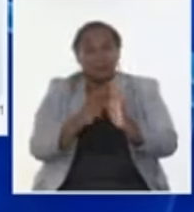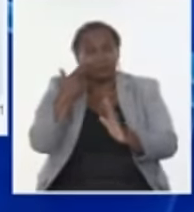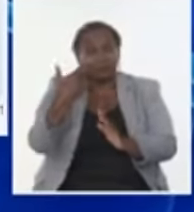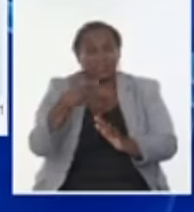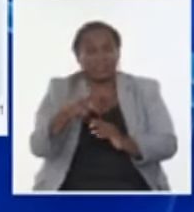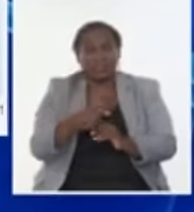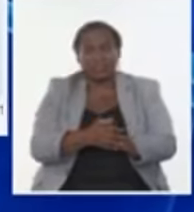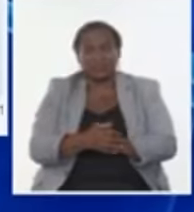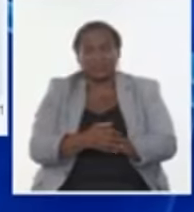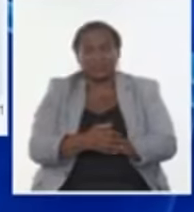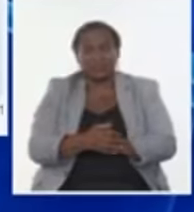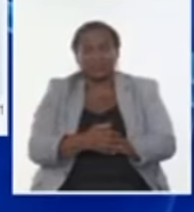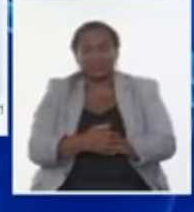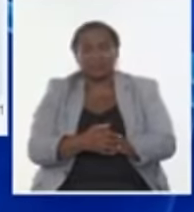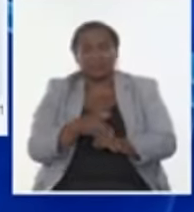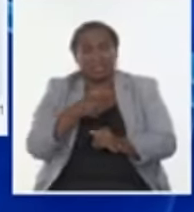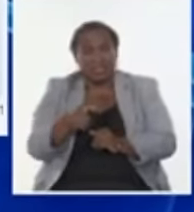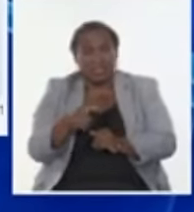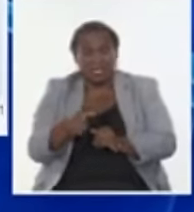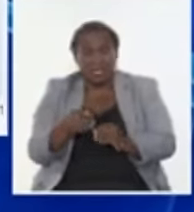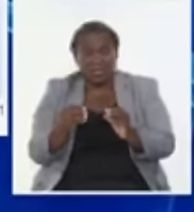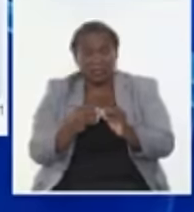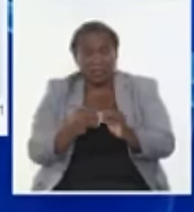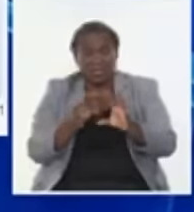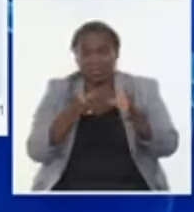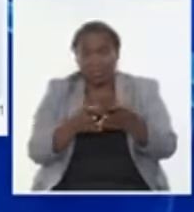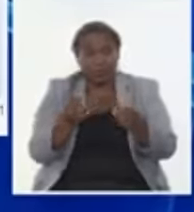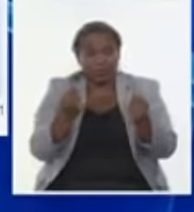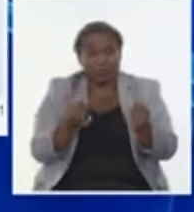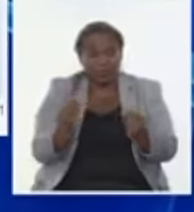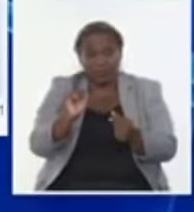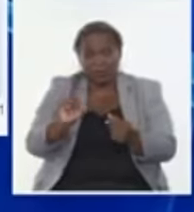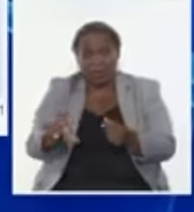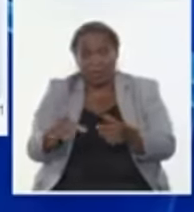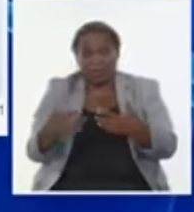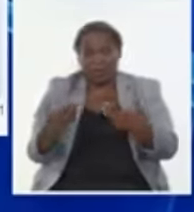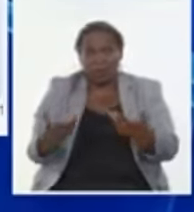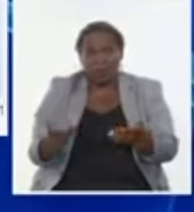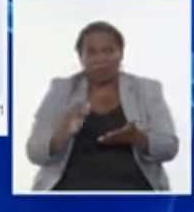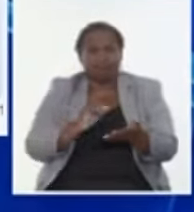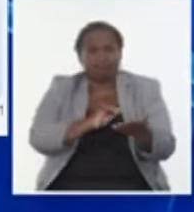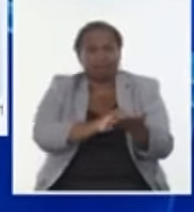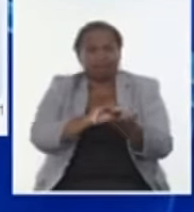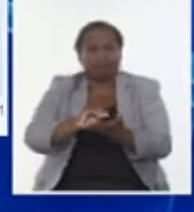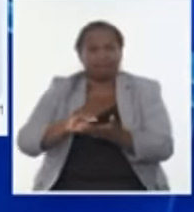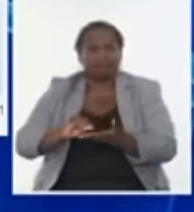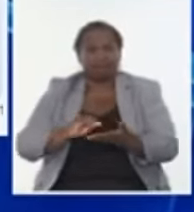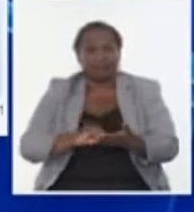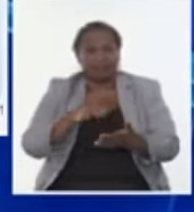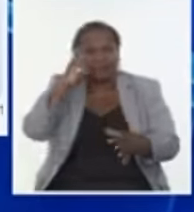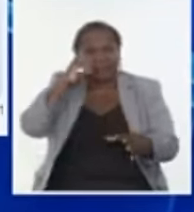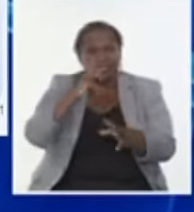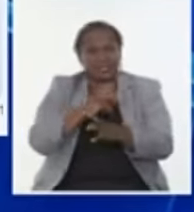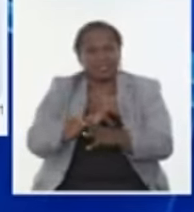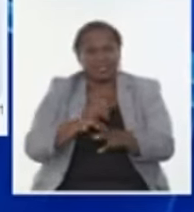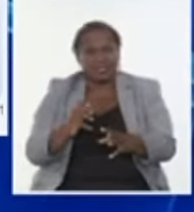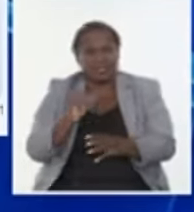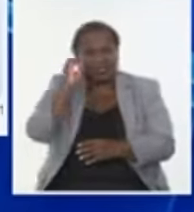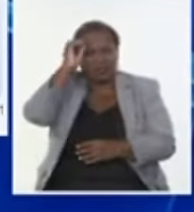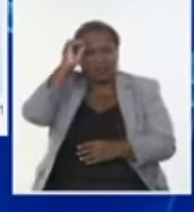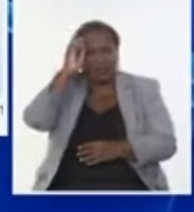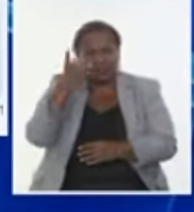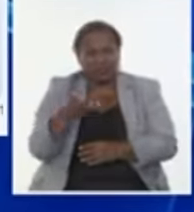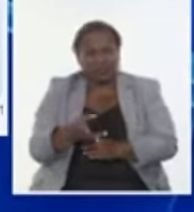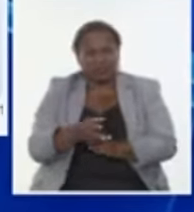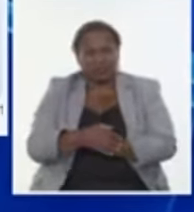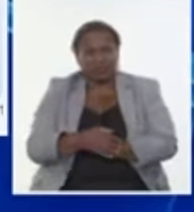es transversal en todo el ámbito económico y social resulta la implementación de la ciencia de innovación en la búsqueda